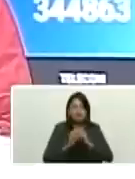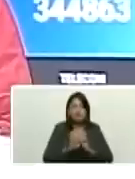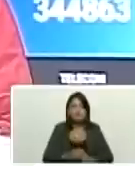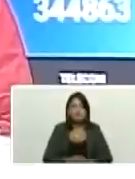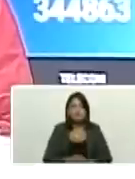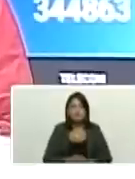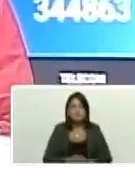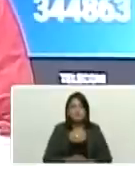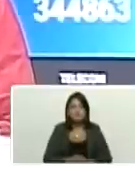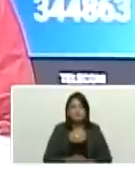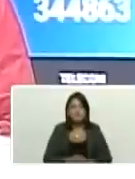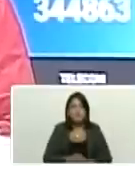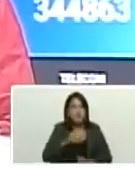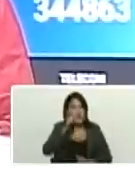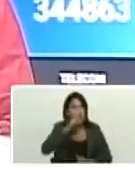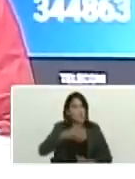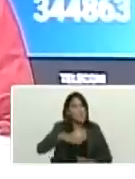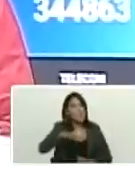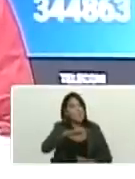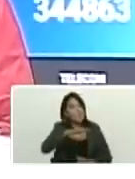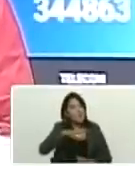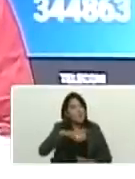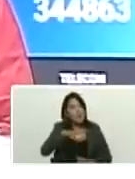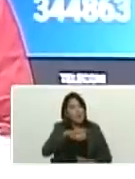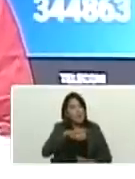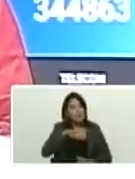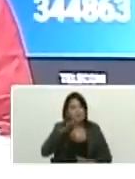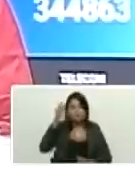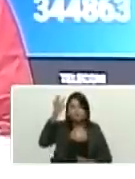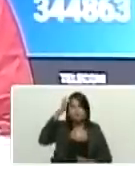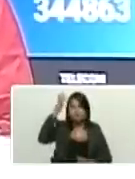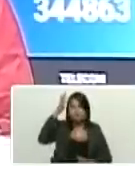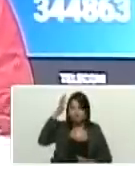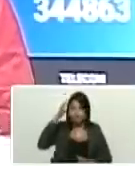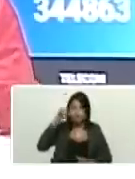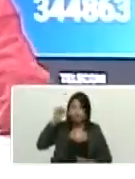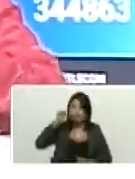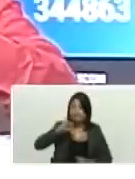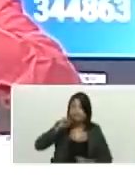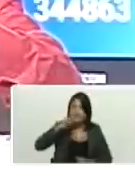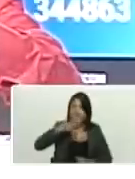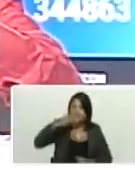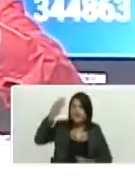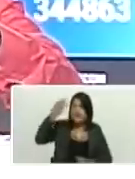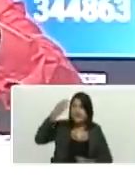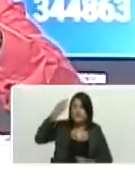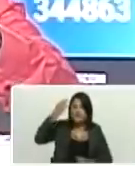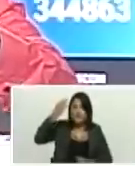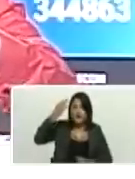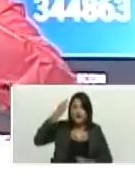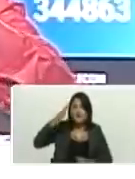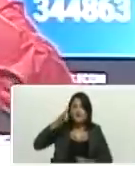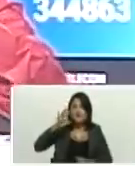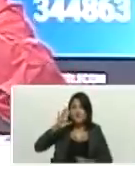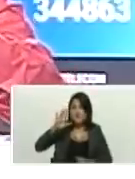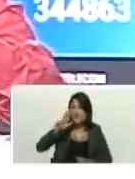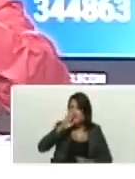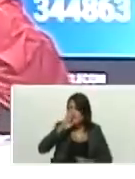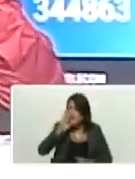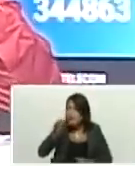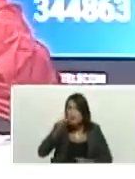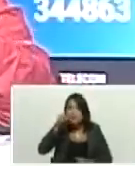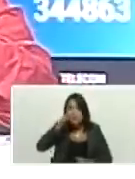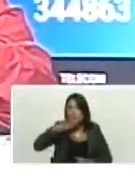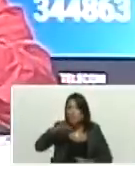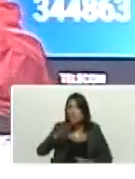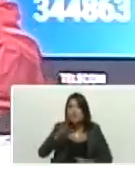más sensibles, de los sueños más genuinos de nuestro pueblo, de las catacumbas, del hombre de a pie, de